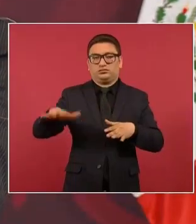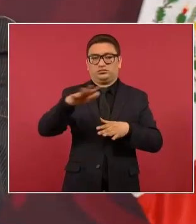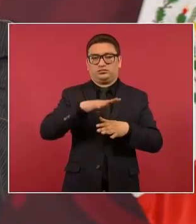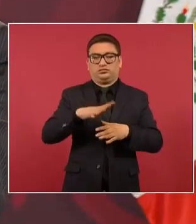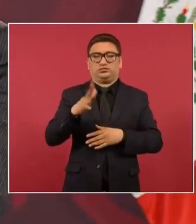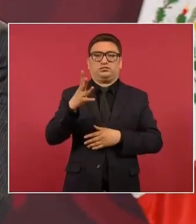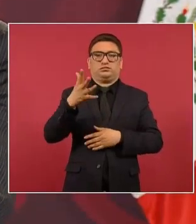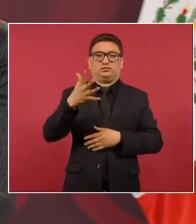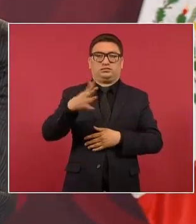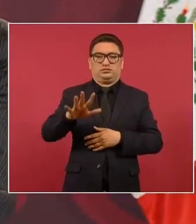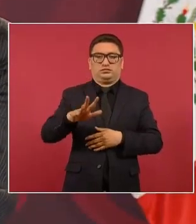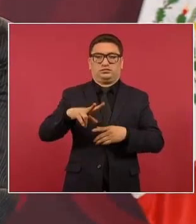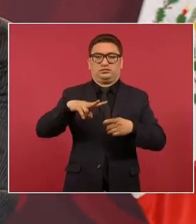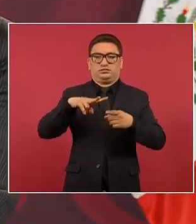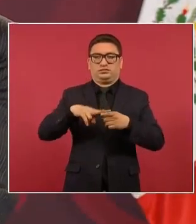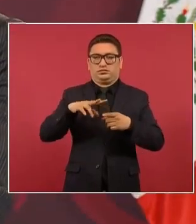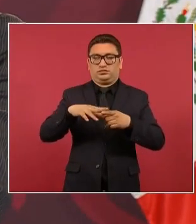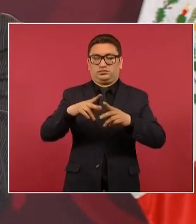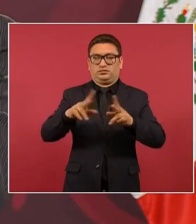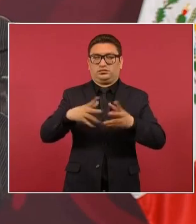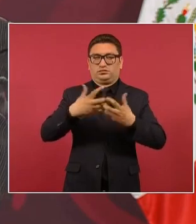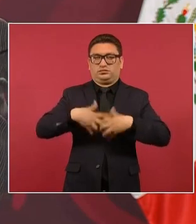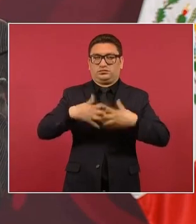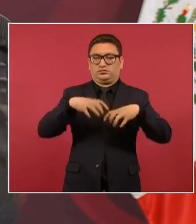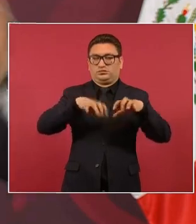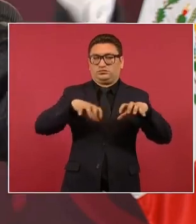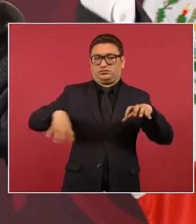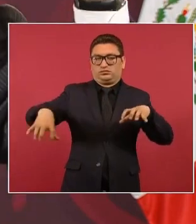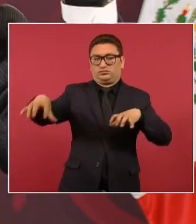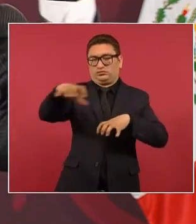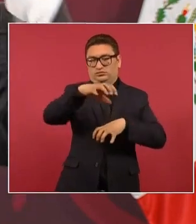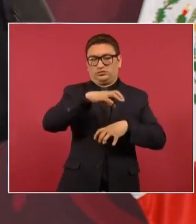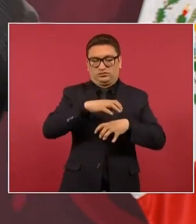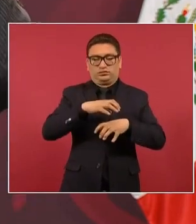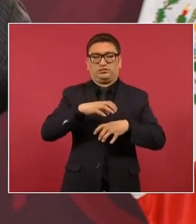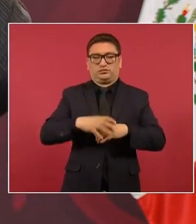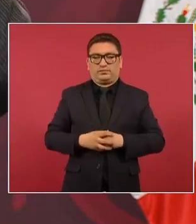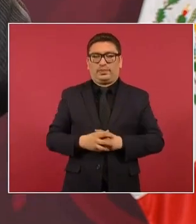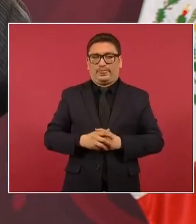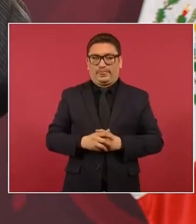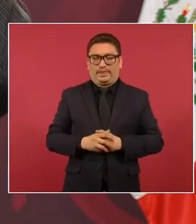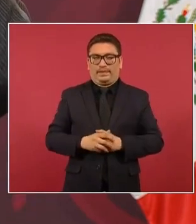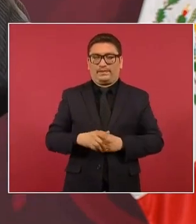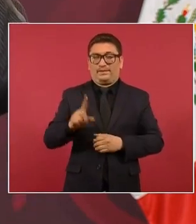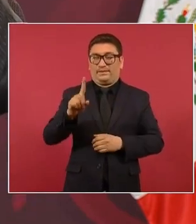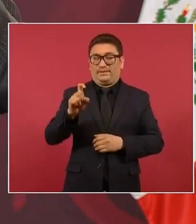10 parques industriales, agua